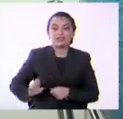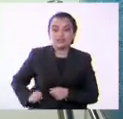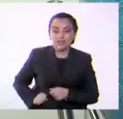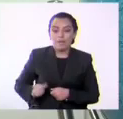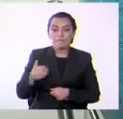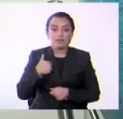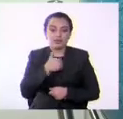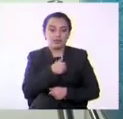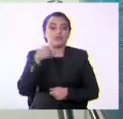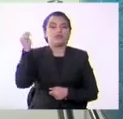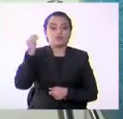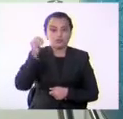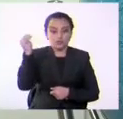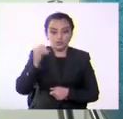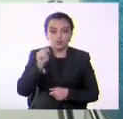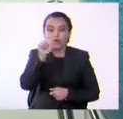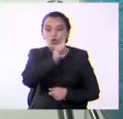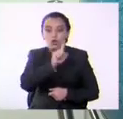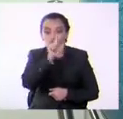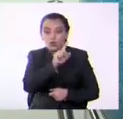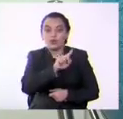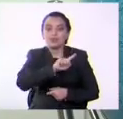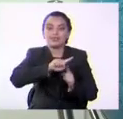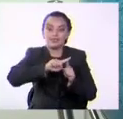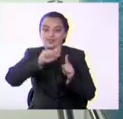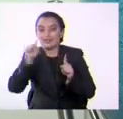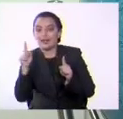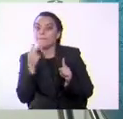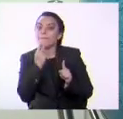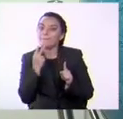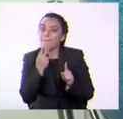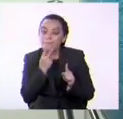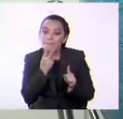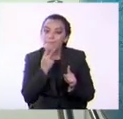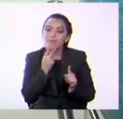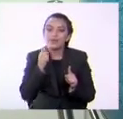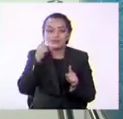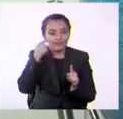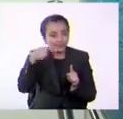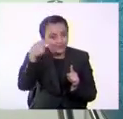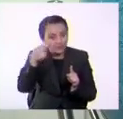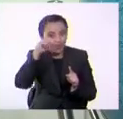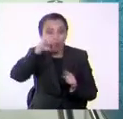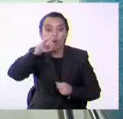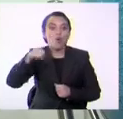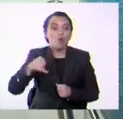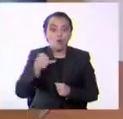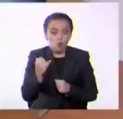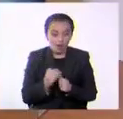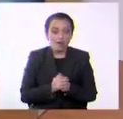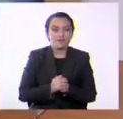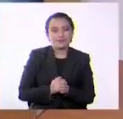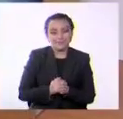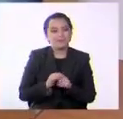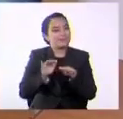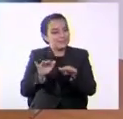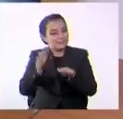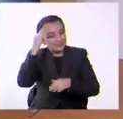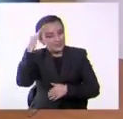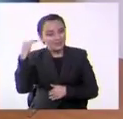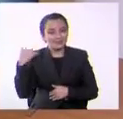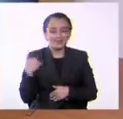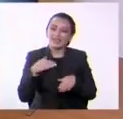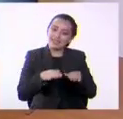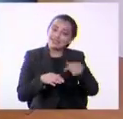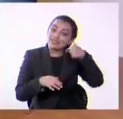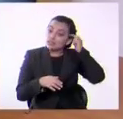Ministerio de Educación de lunes a viernes, pero siempre nosotros nos vamos a ver los días jueves. Gracias, Candy. Bueno, gracias, Edward. También